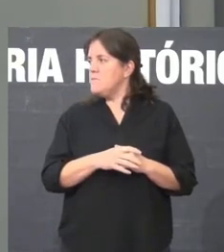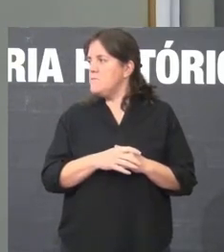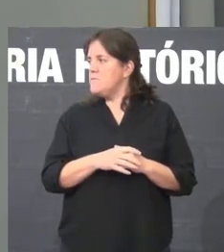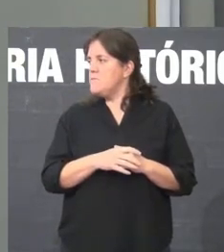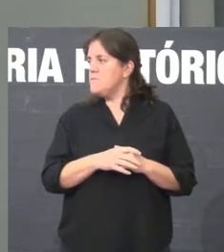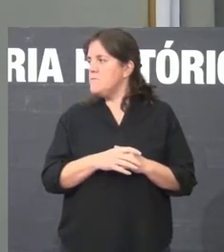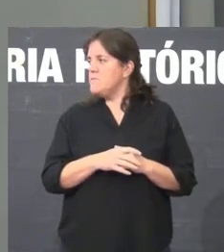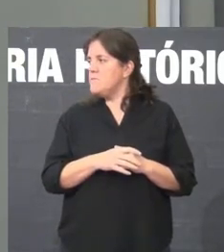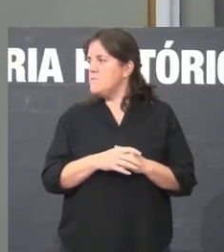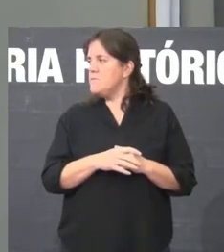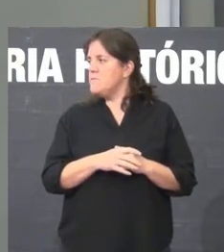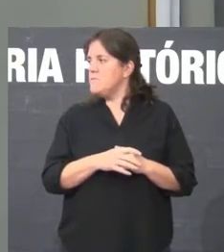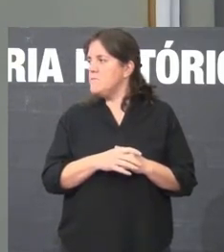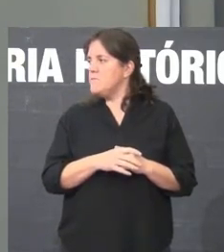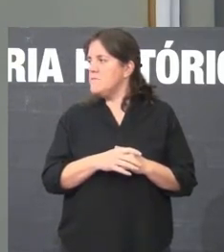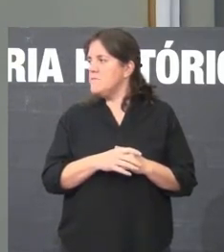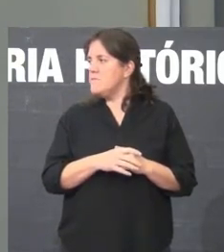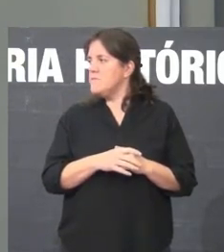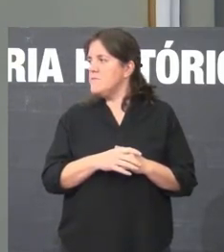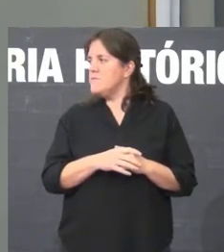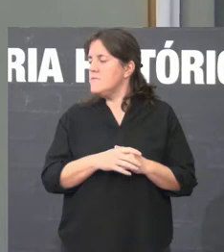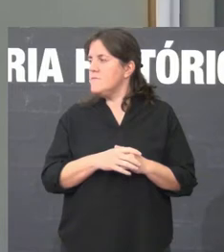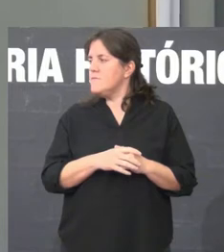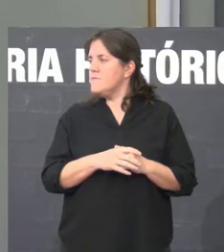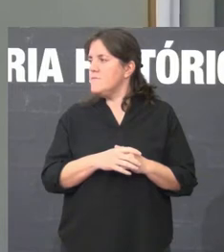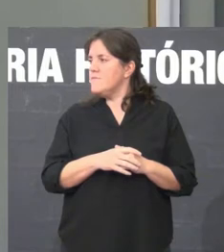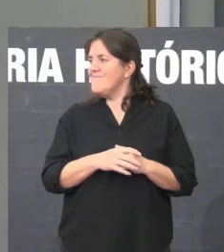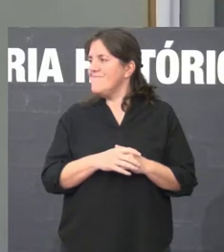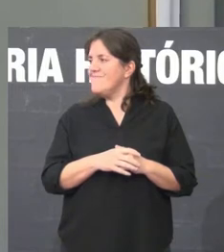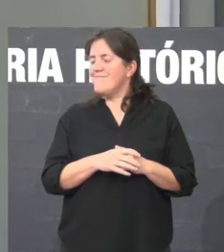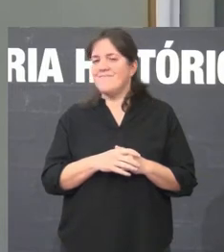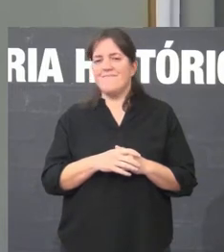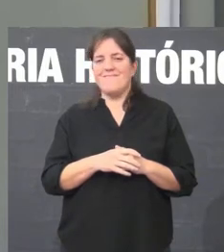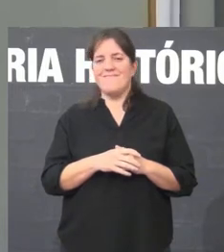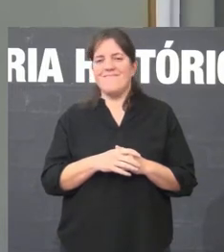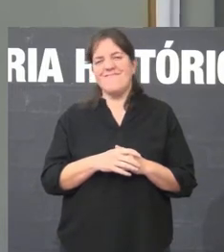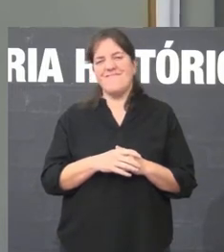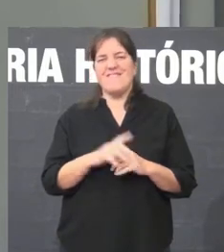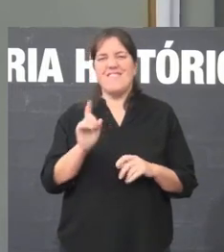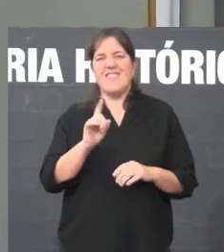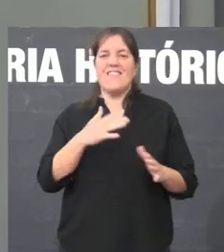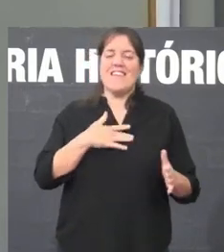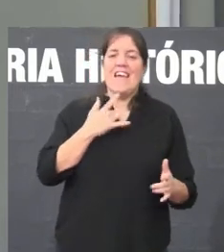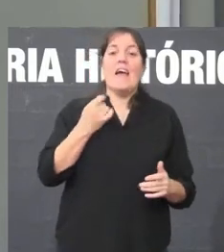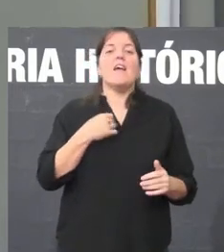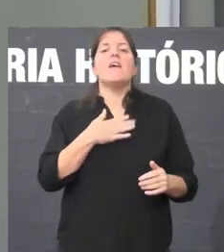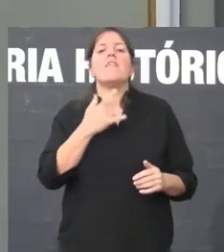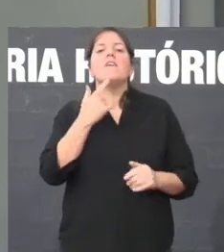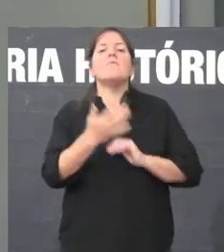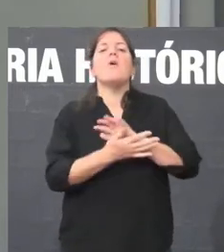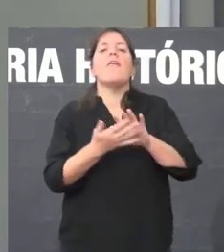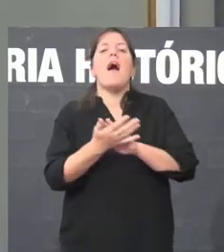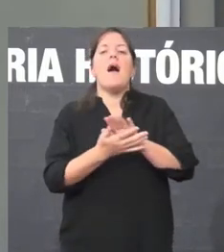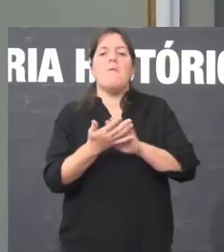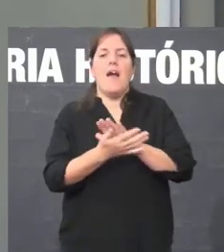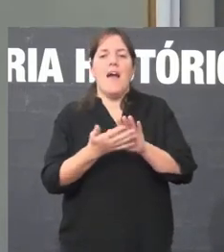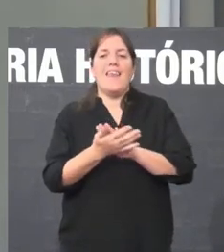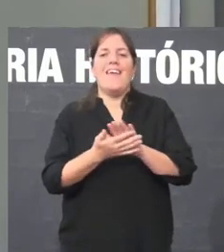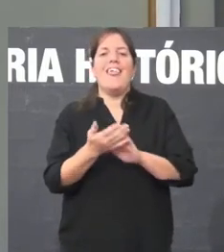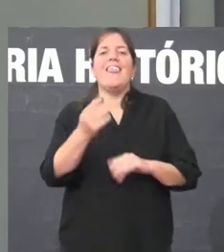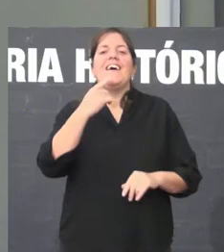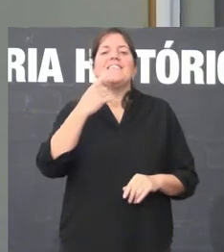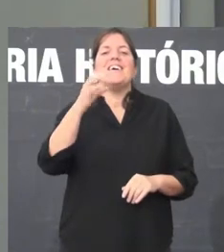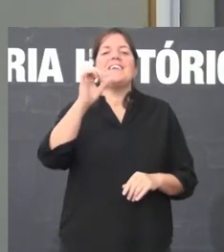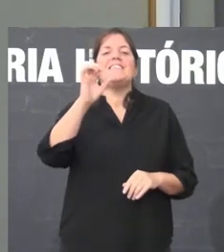a ver, se me acaba de... ¿Qué? No. É dicir, que non se pode falar de sedición. Se pode